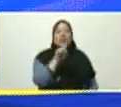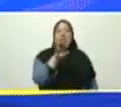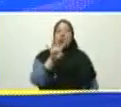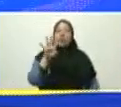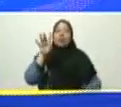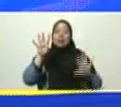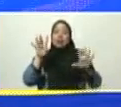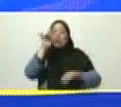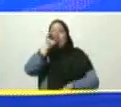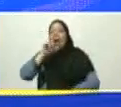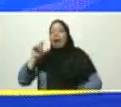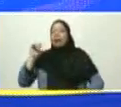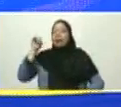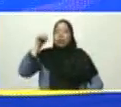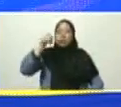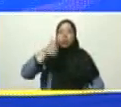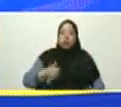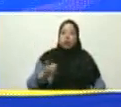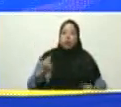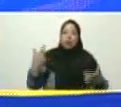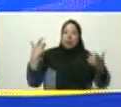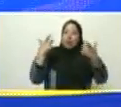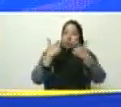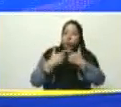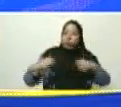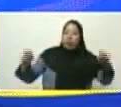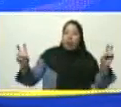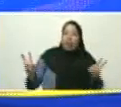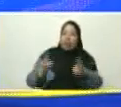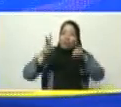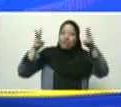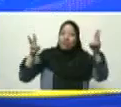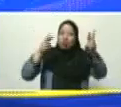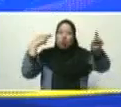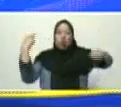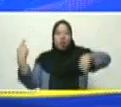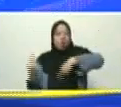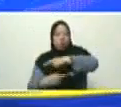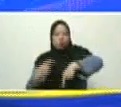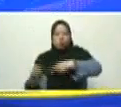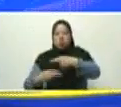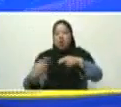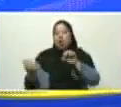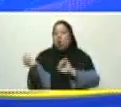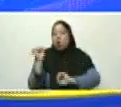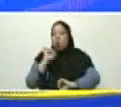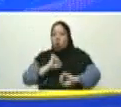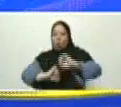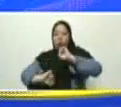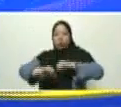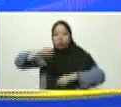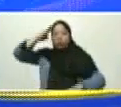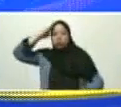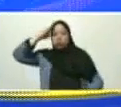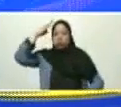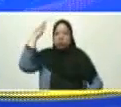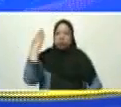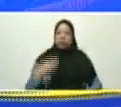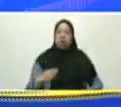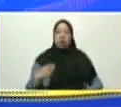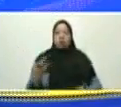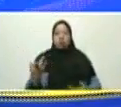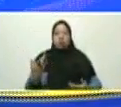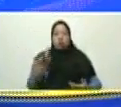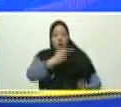años de la gran victoria revolucionaria contra la armada colonial